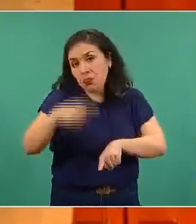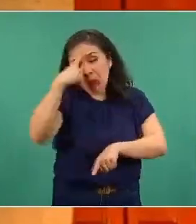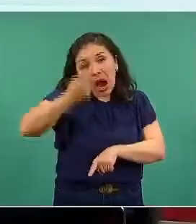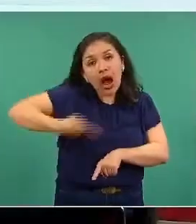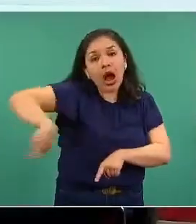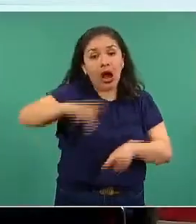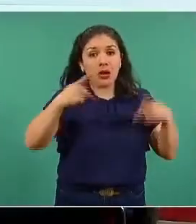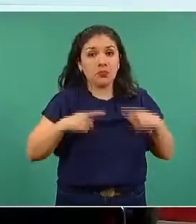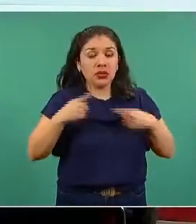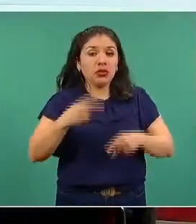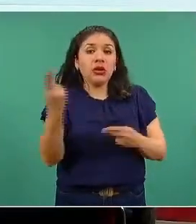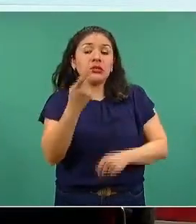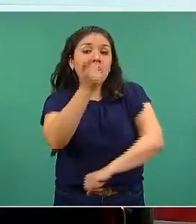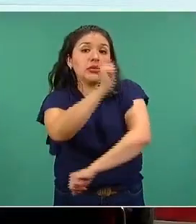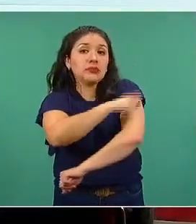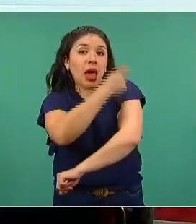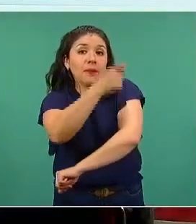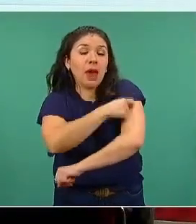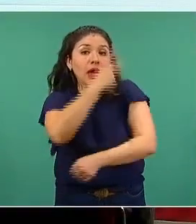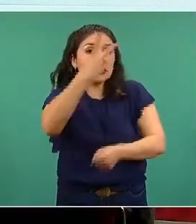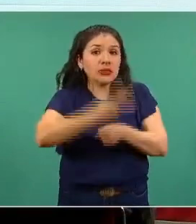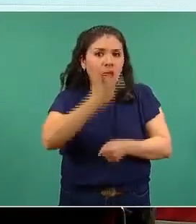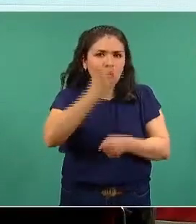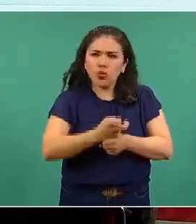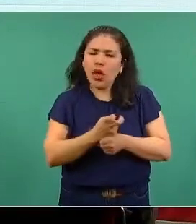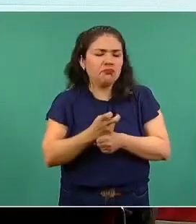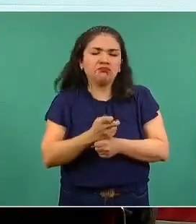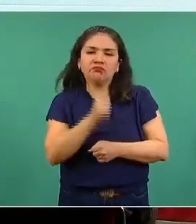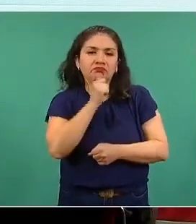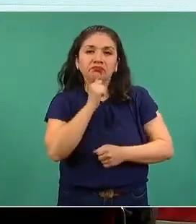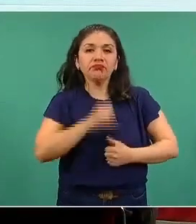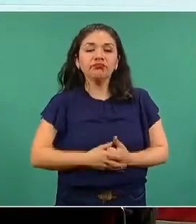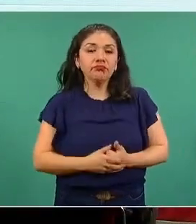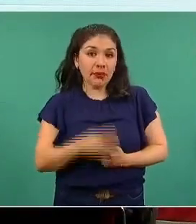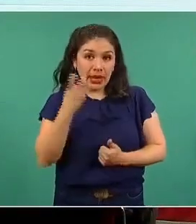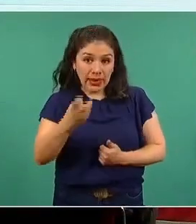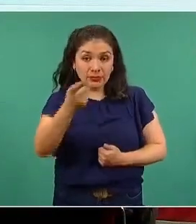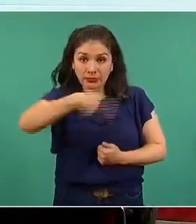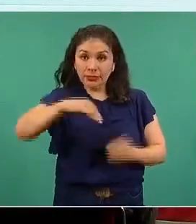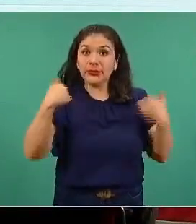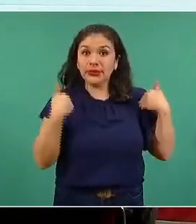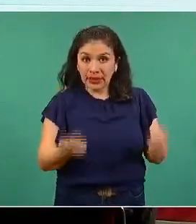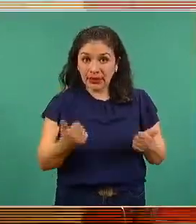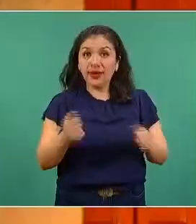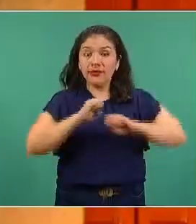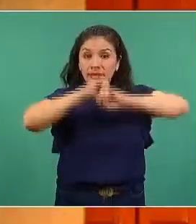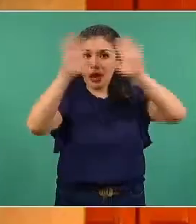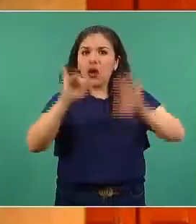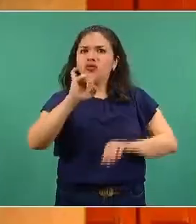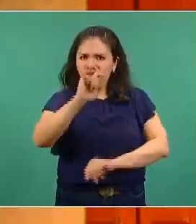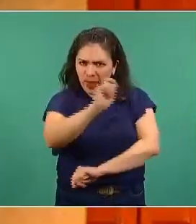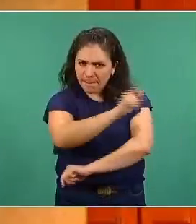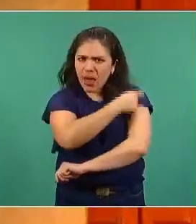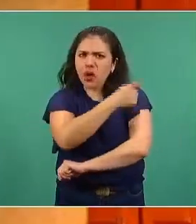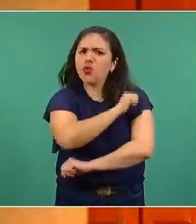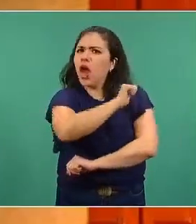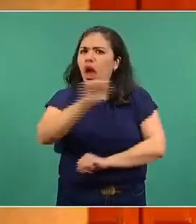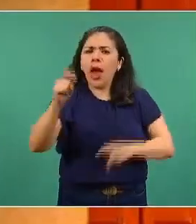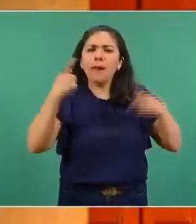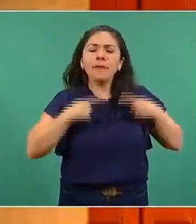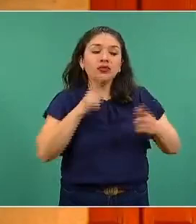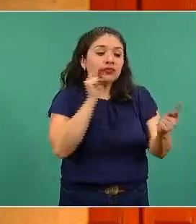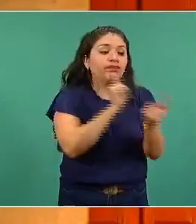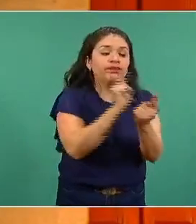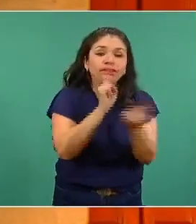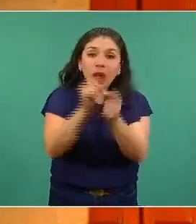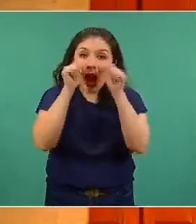están recibiendo ya ahorita sus segundas dosis. Entonces, que quede claro, se vacuna a personal COVID de